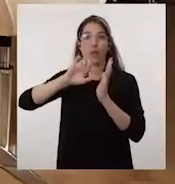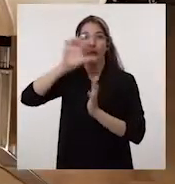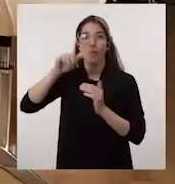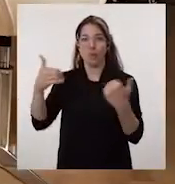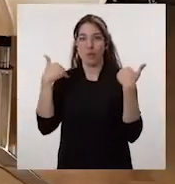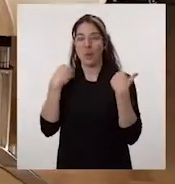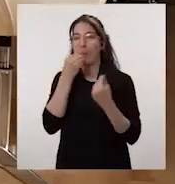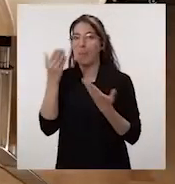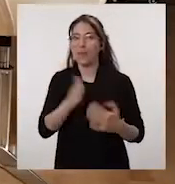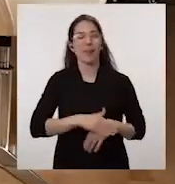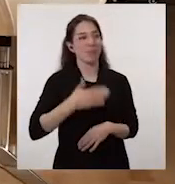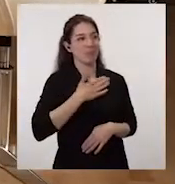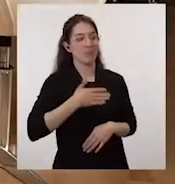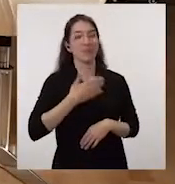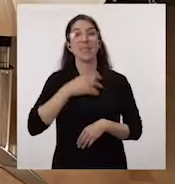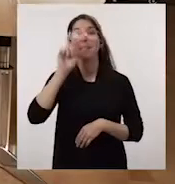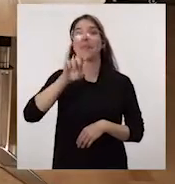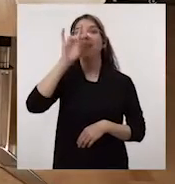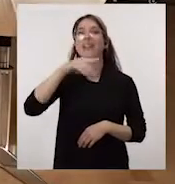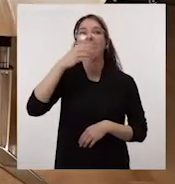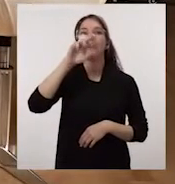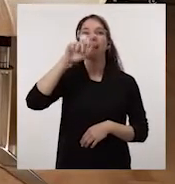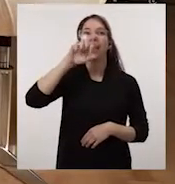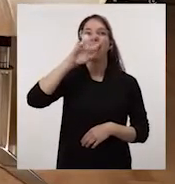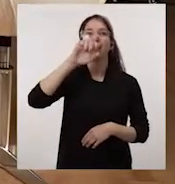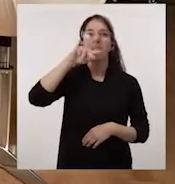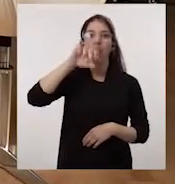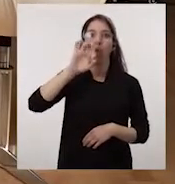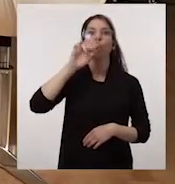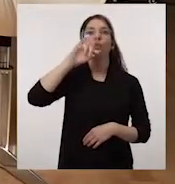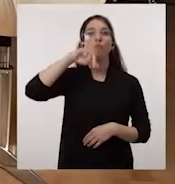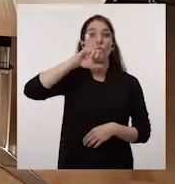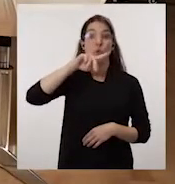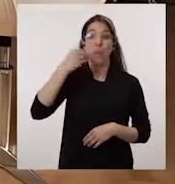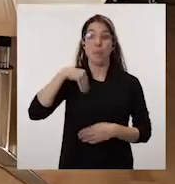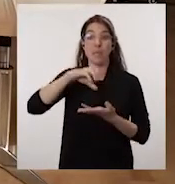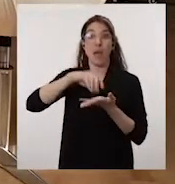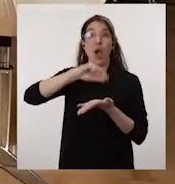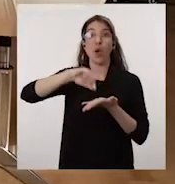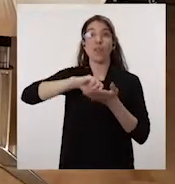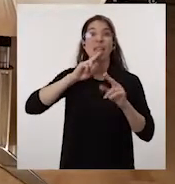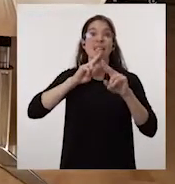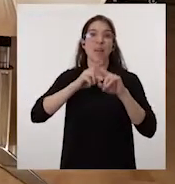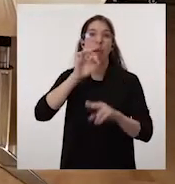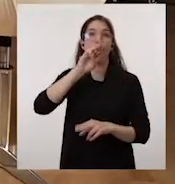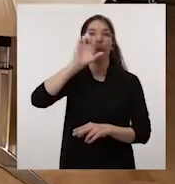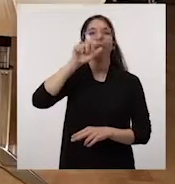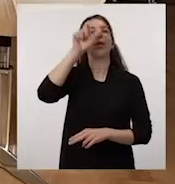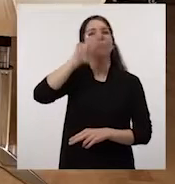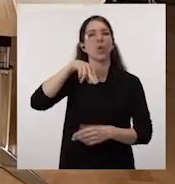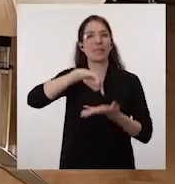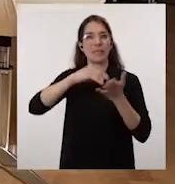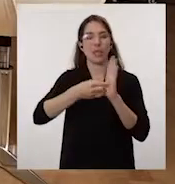proyectos europeos bienvenida a rosa con plaza de sonsoles y junto a mí está bernardino muñoz él es técnico en esa oficina que conocemos como